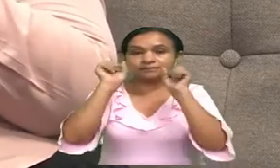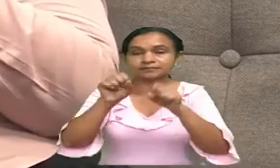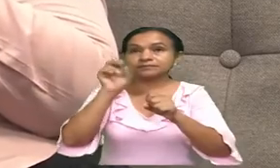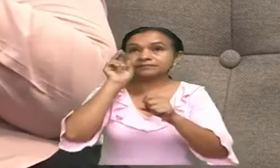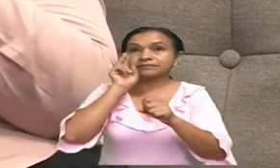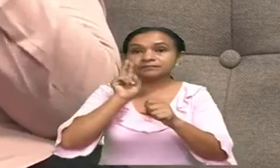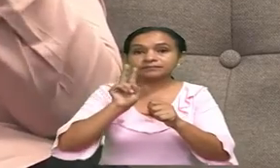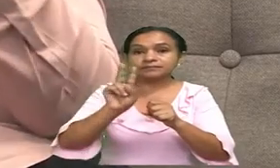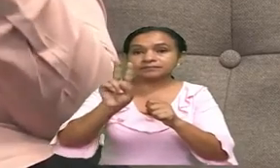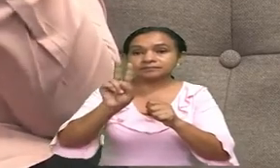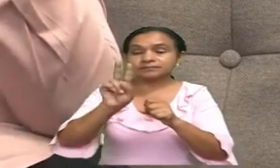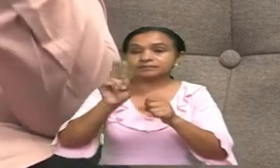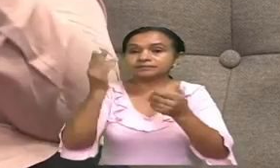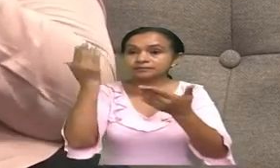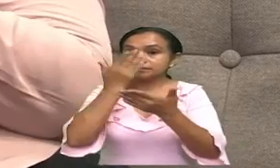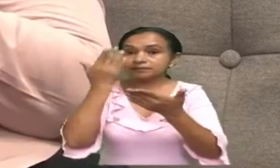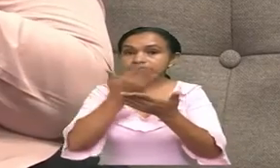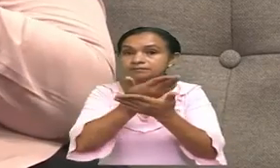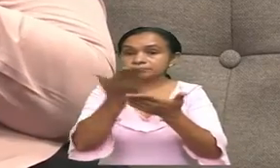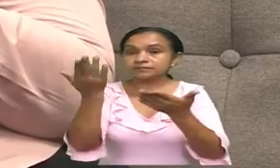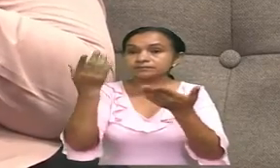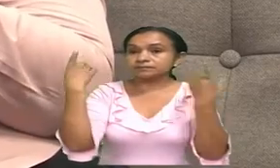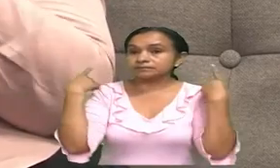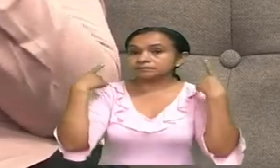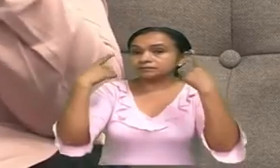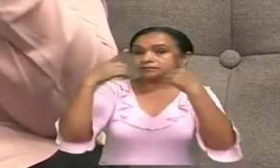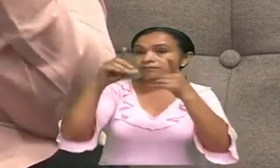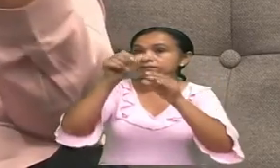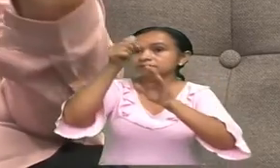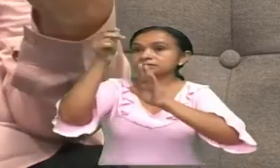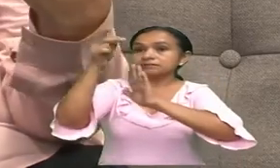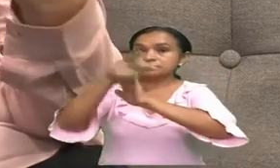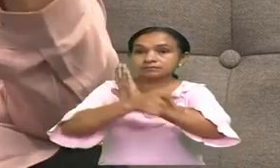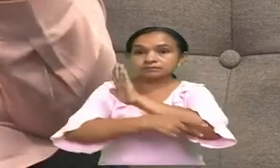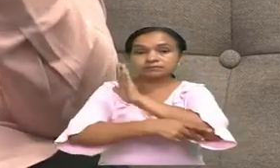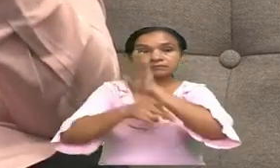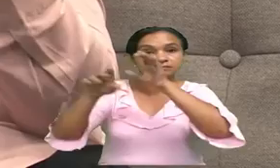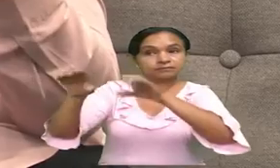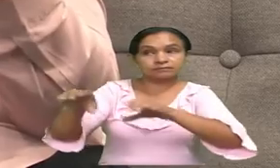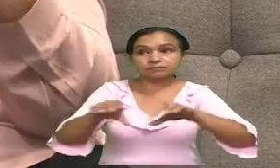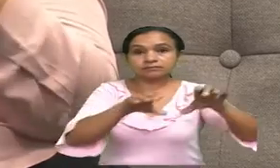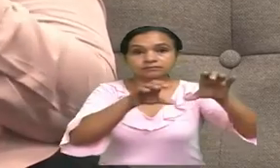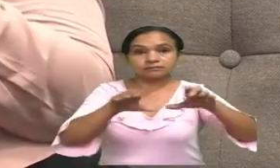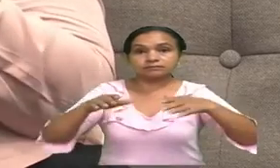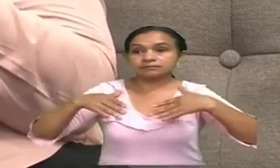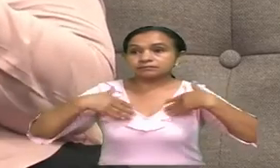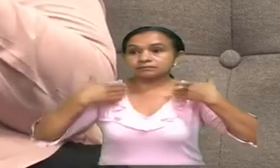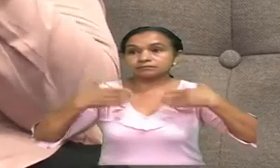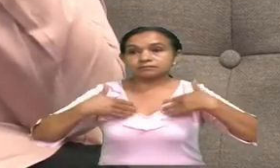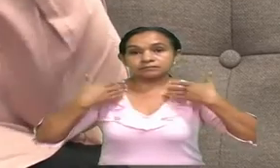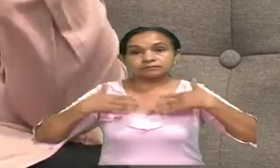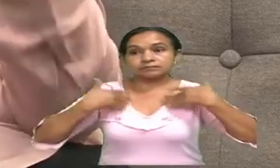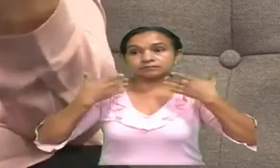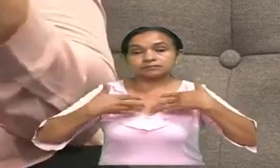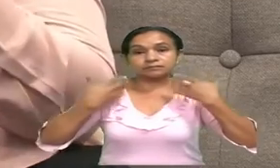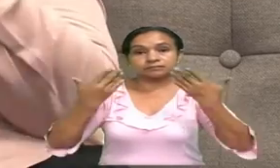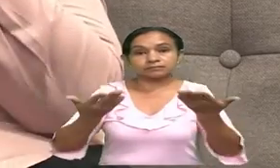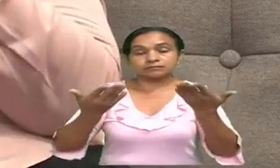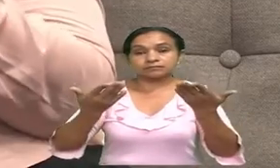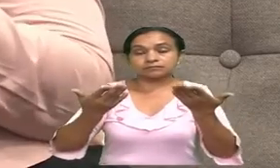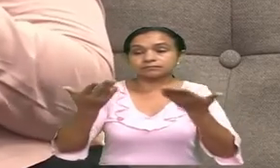verlo, y lo vieron los estudiantes, lo vieron los rectores, y además ver el acto con mucha alegría,